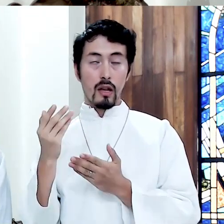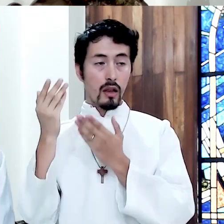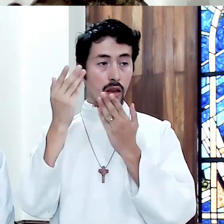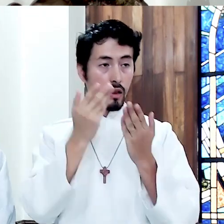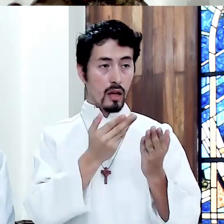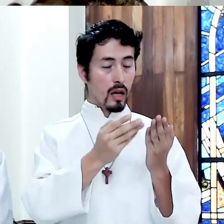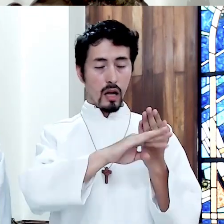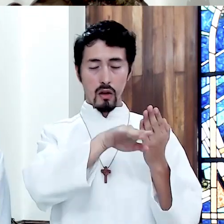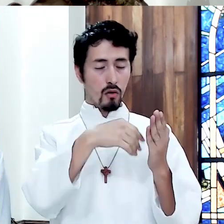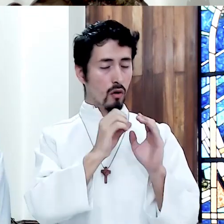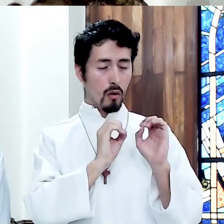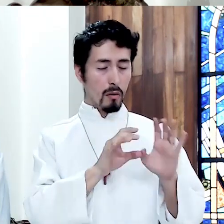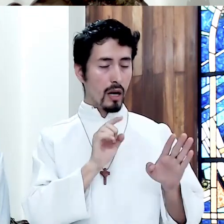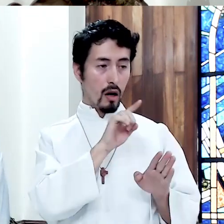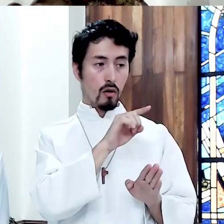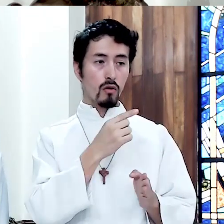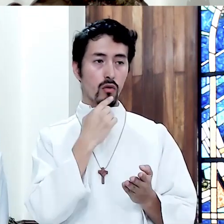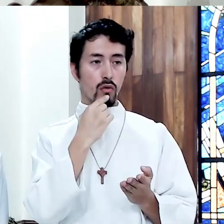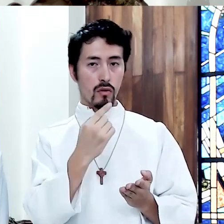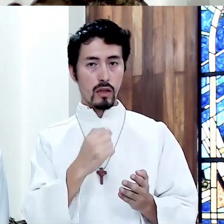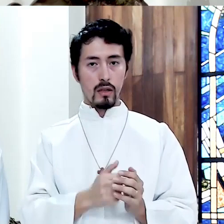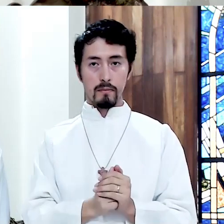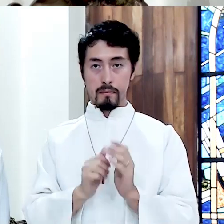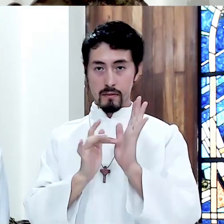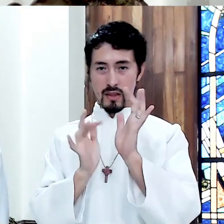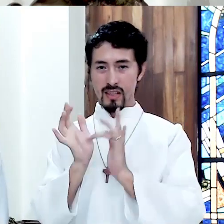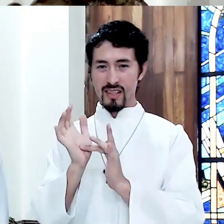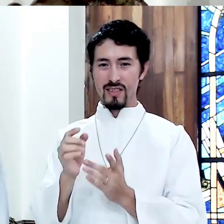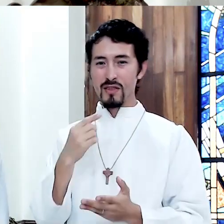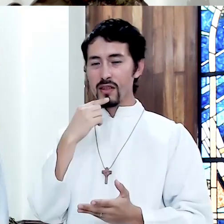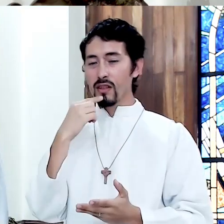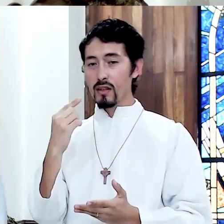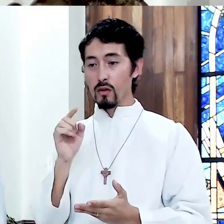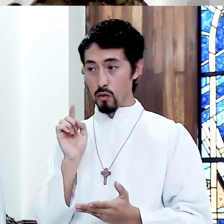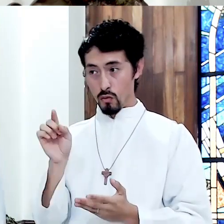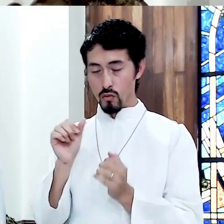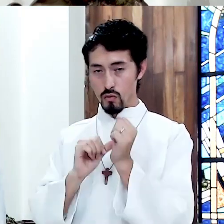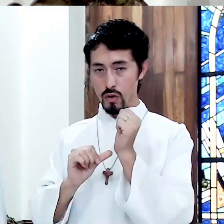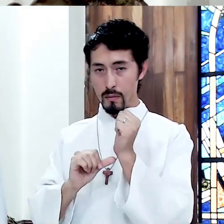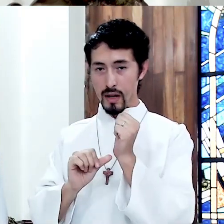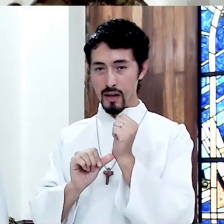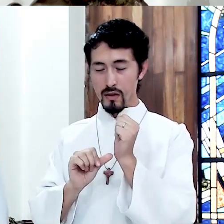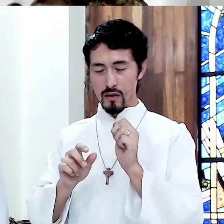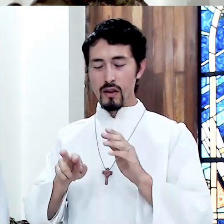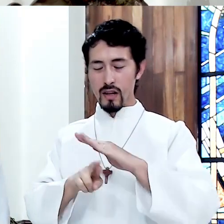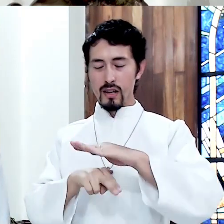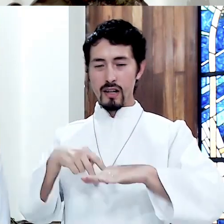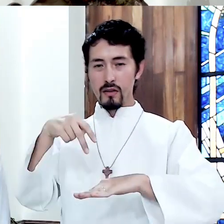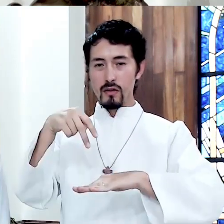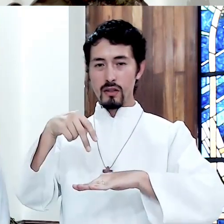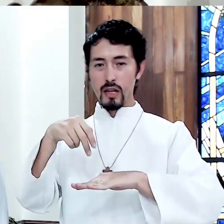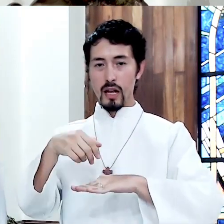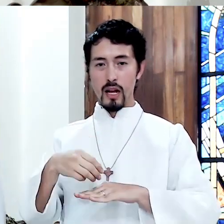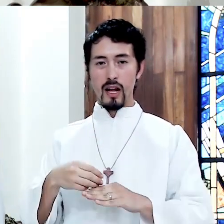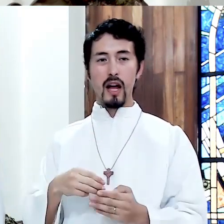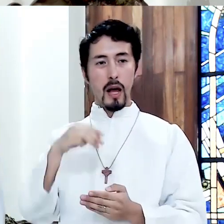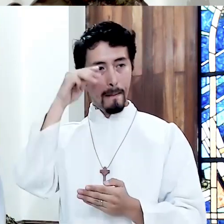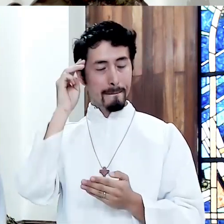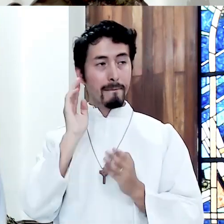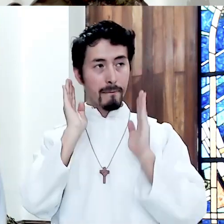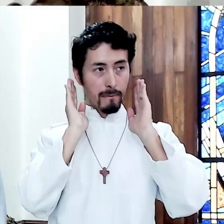Jesús le dijo: Tu hermano resucitará. Marta respondió, ya sé